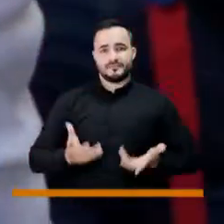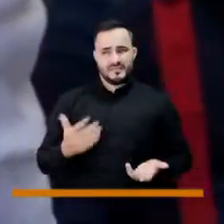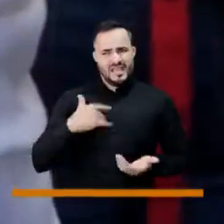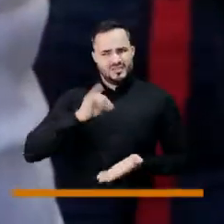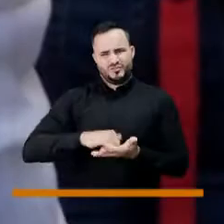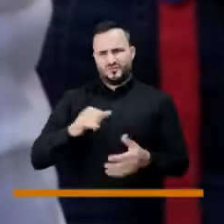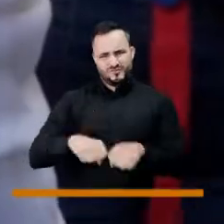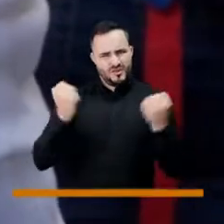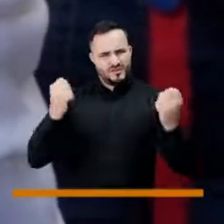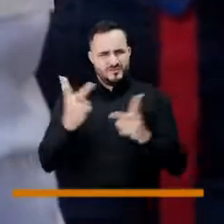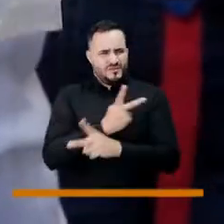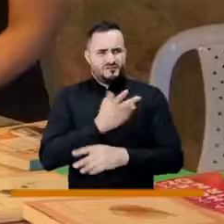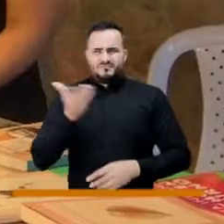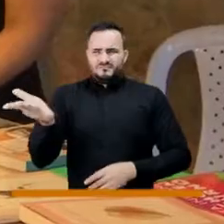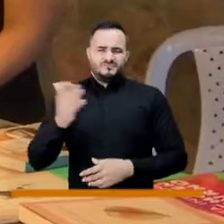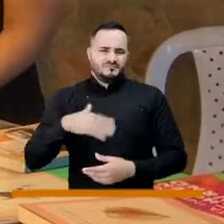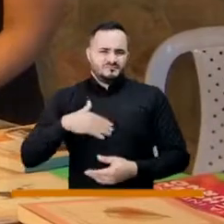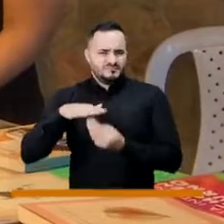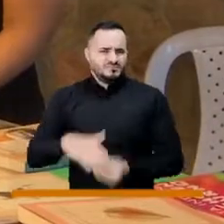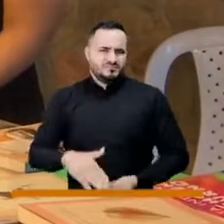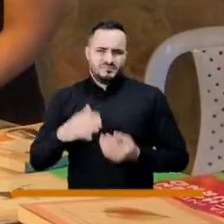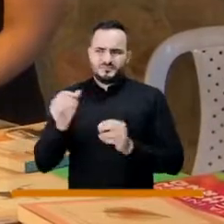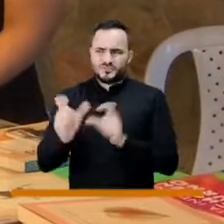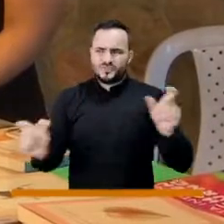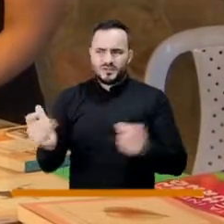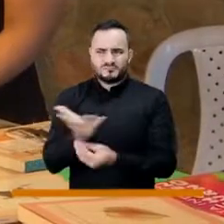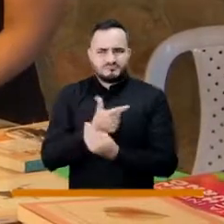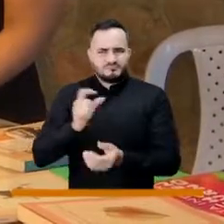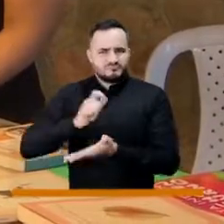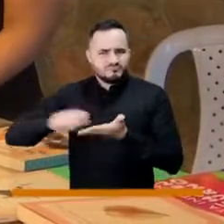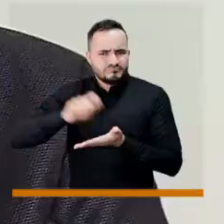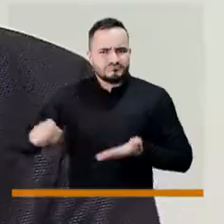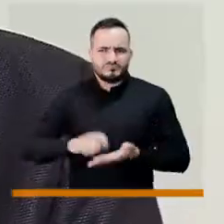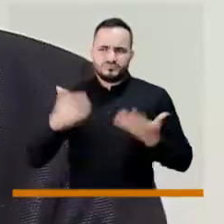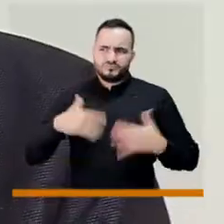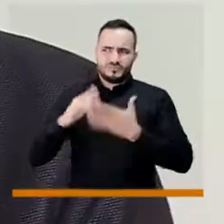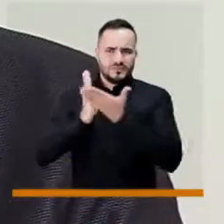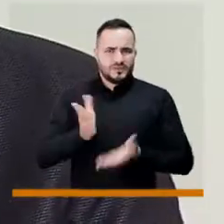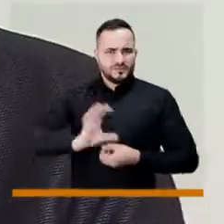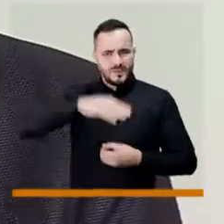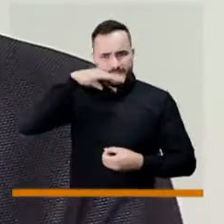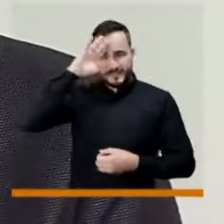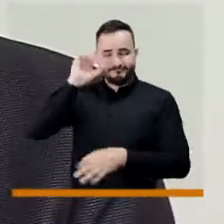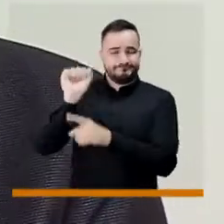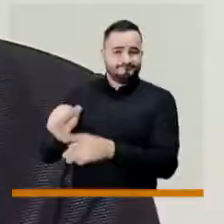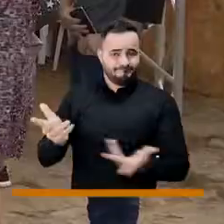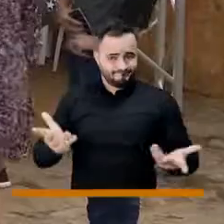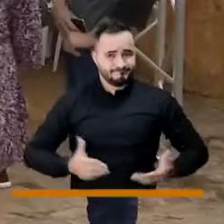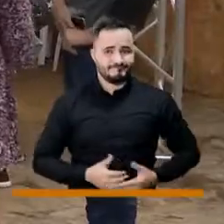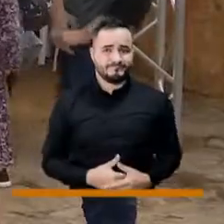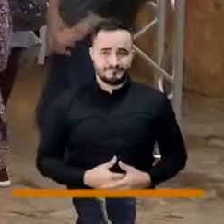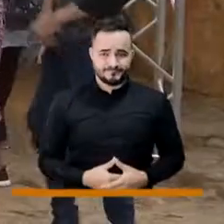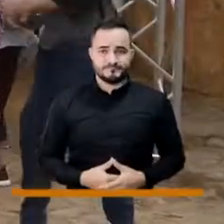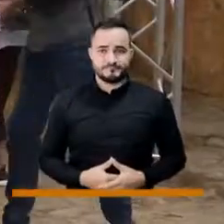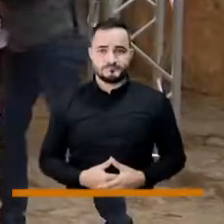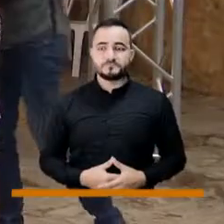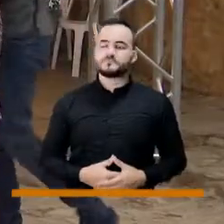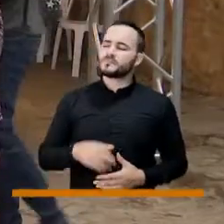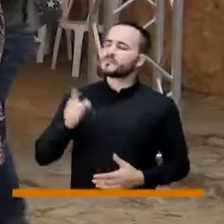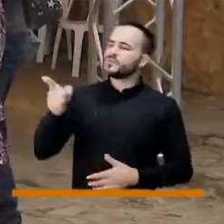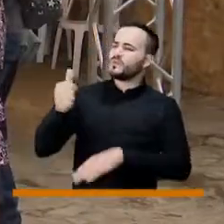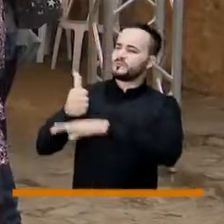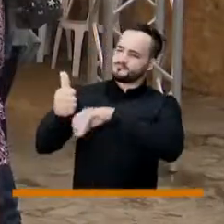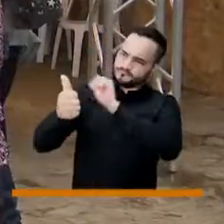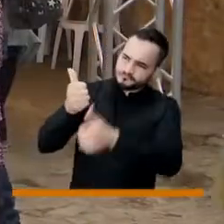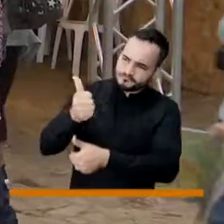acto hostil a la literatura y especialmente a los escritores y al talento local que tenemos en materia literaria en nuestra ciudad. Subsecretario,